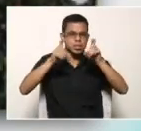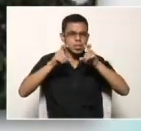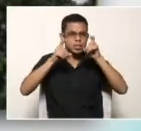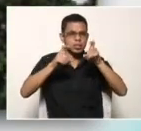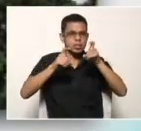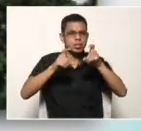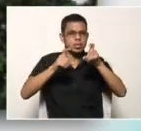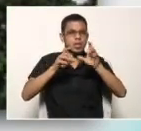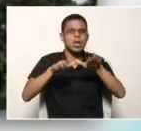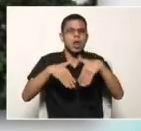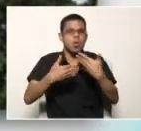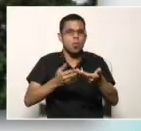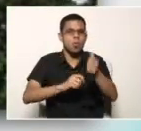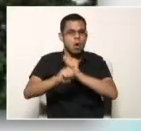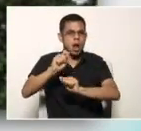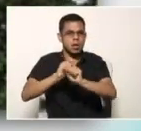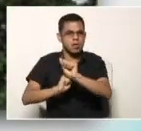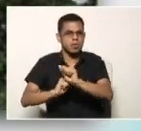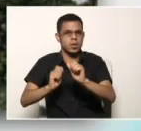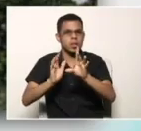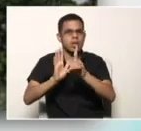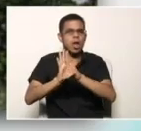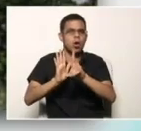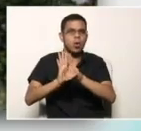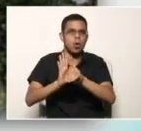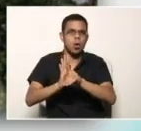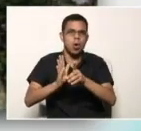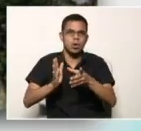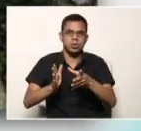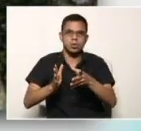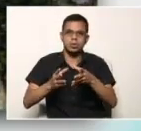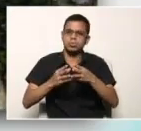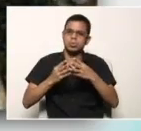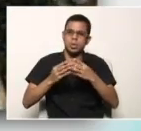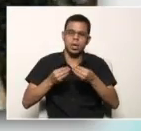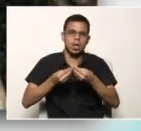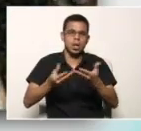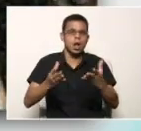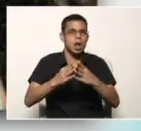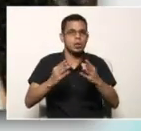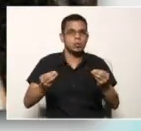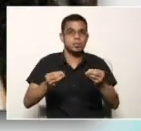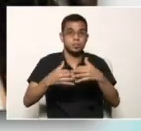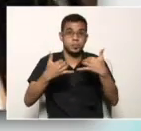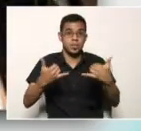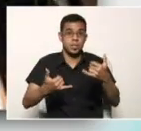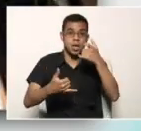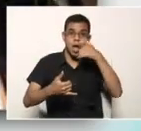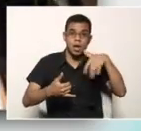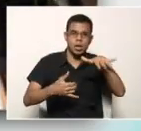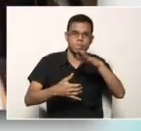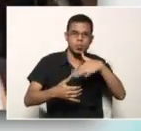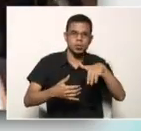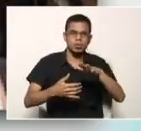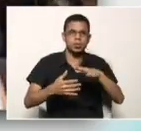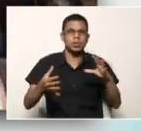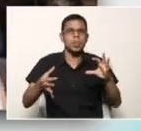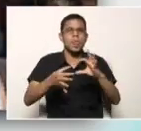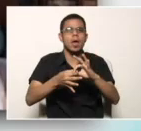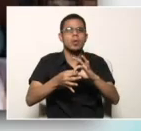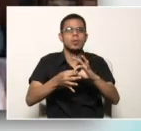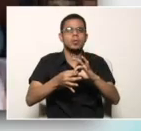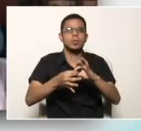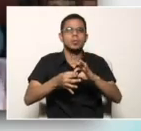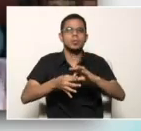defensor abnegado, en un trabajador continuo para enriquecerla. Es que la patria se compone de cuerpo y espíritu, de voluntades